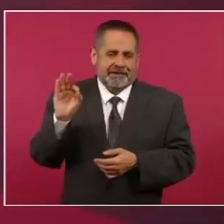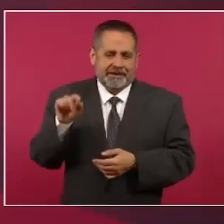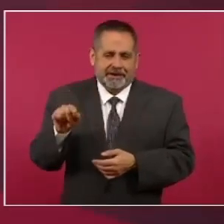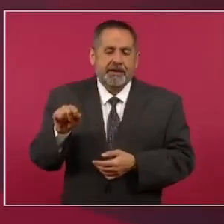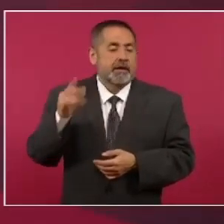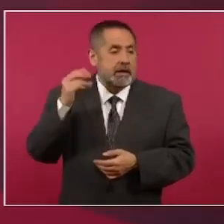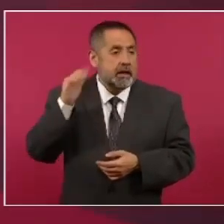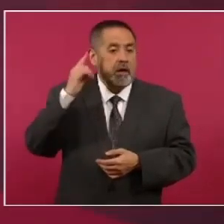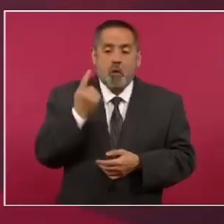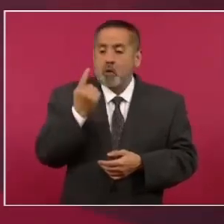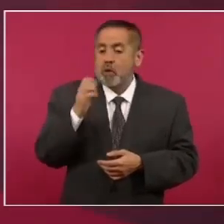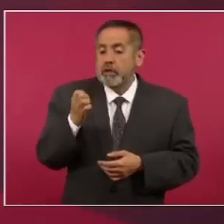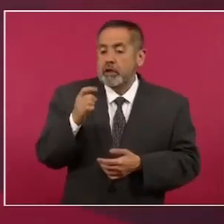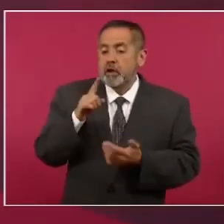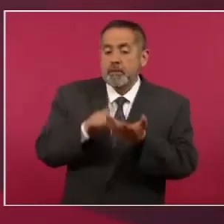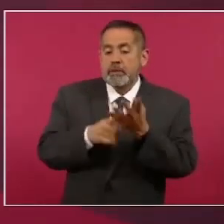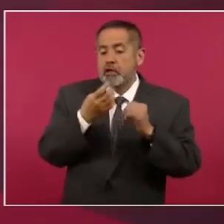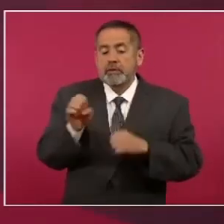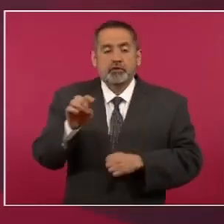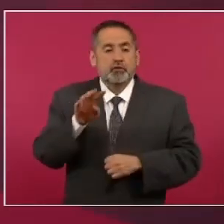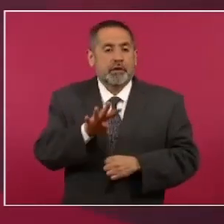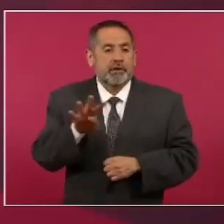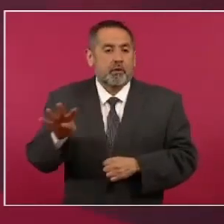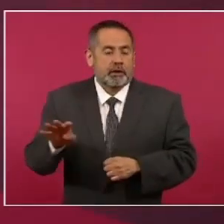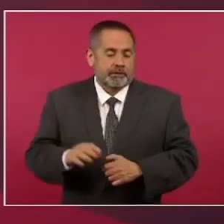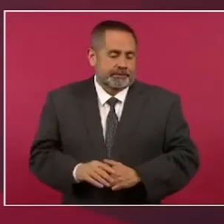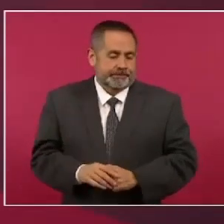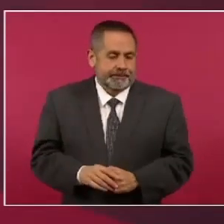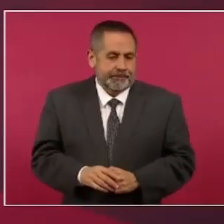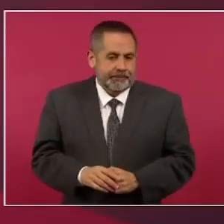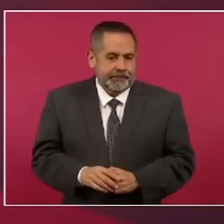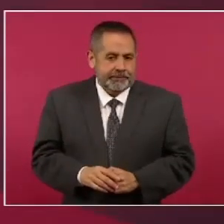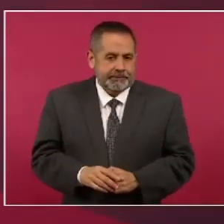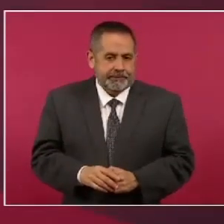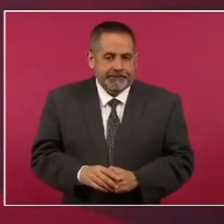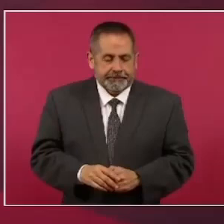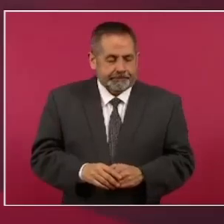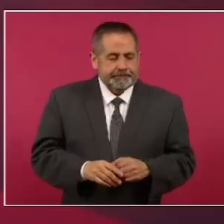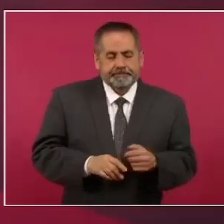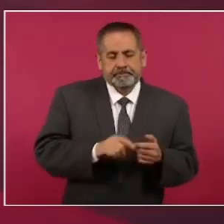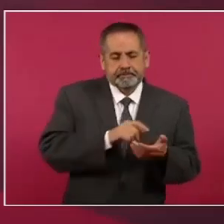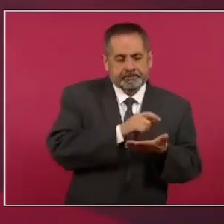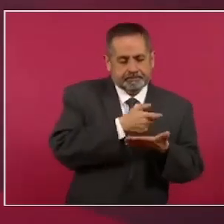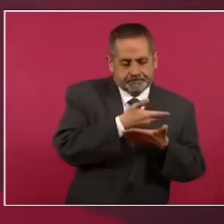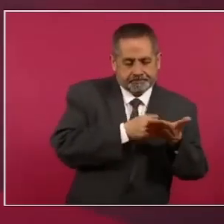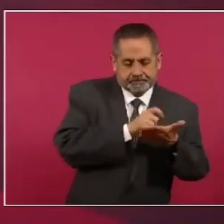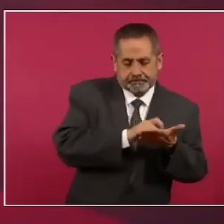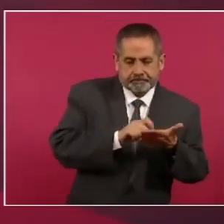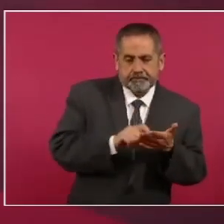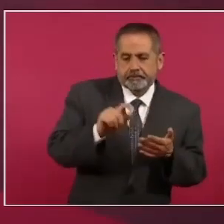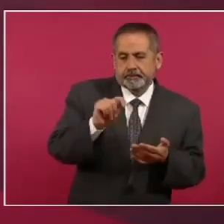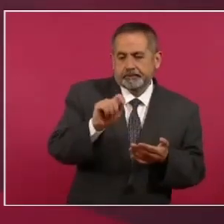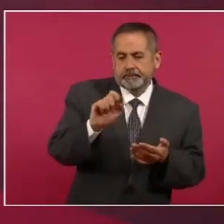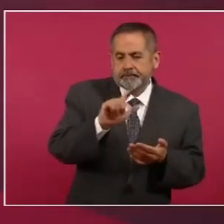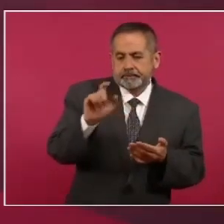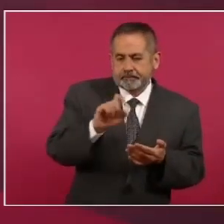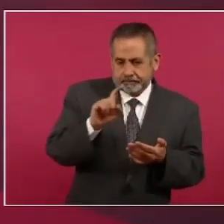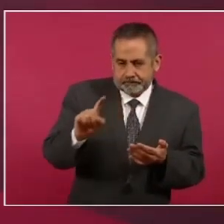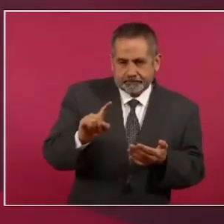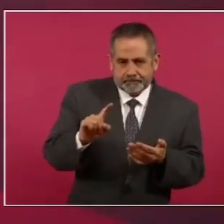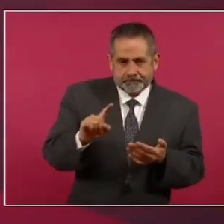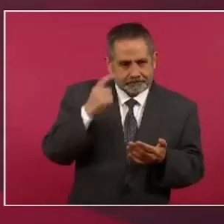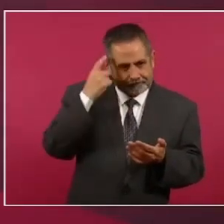de 1944. En el ensayo biográfico Ignacio García Telles, ideólogo desconocido